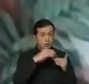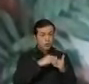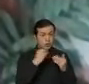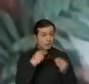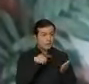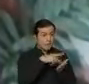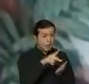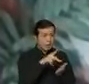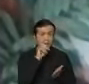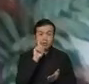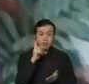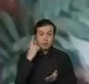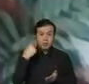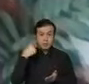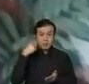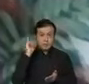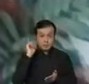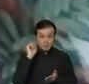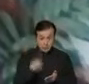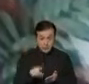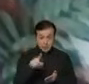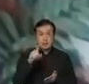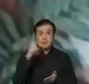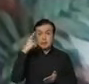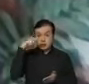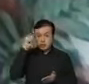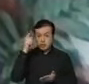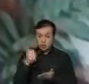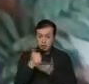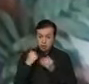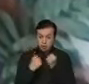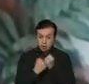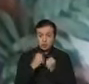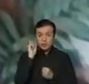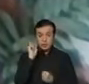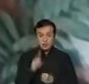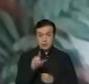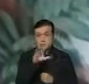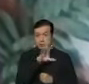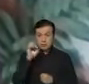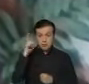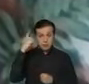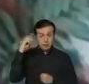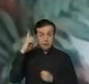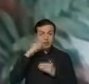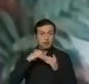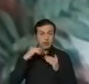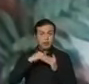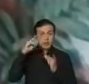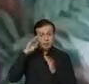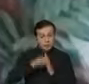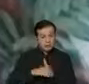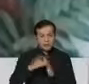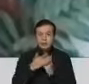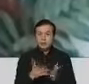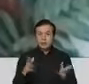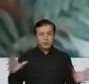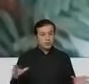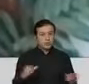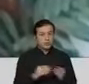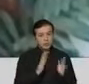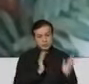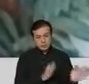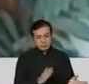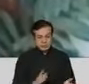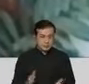1.800 millones en un mes de los multilaterales y nos acaban de lograr una quita de 1.500 millones de dólares más sin tomar en cuenta todo el resto de los